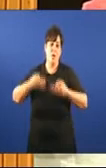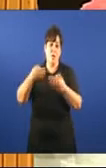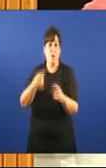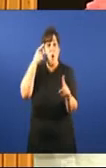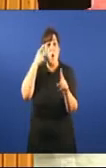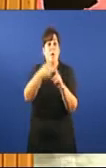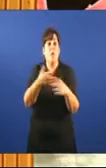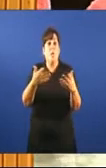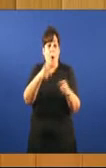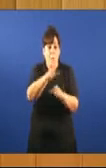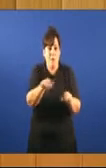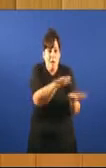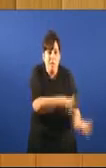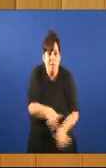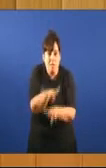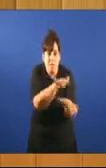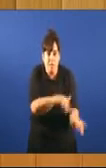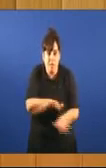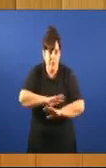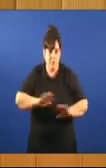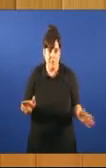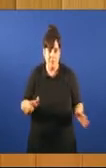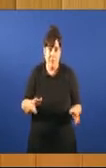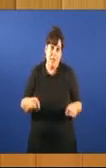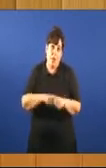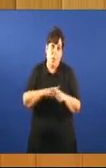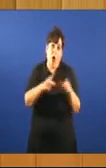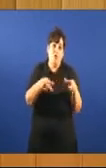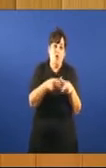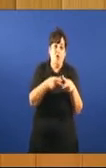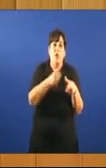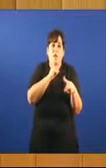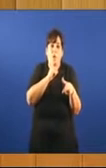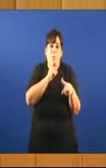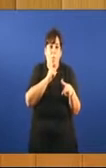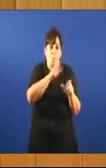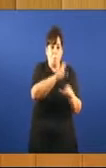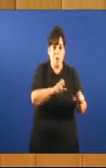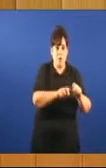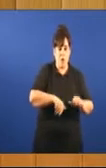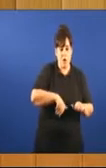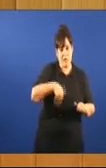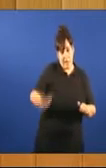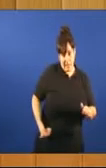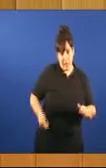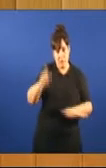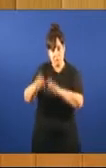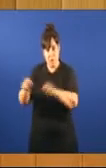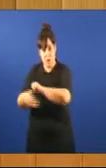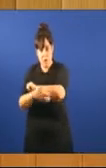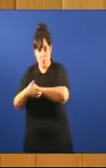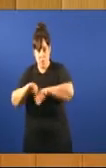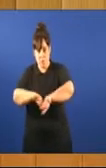abaixo, para impoñer unha sociedade de ricos e de pobres. Eso que esconde esa bella